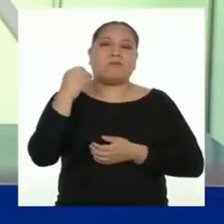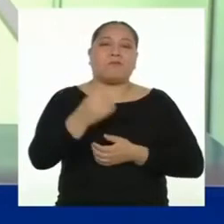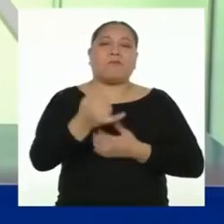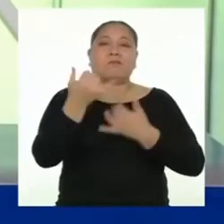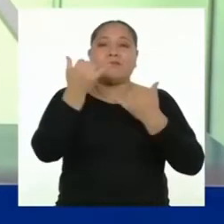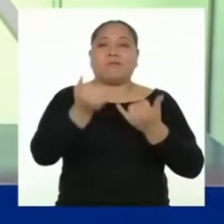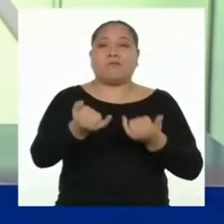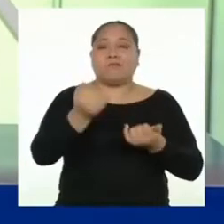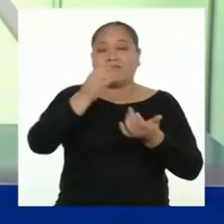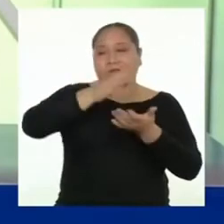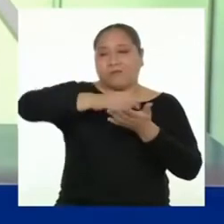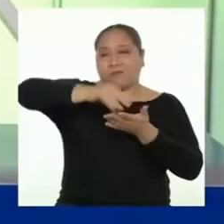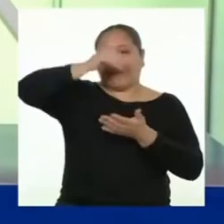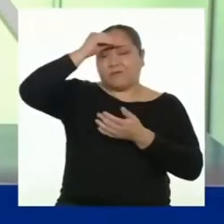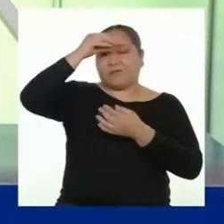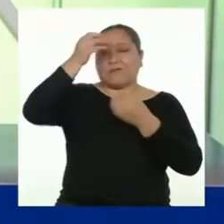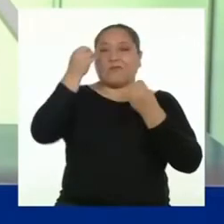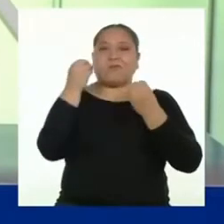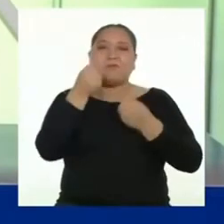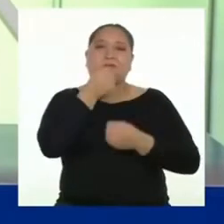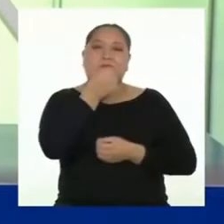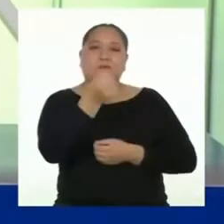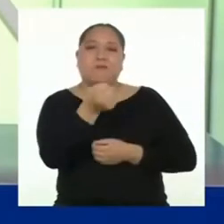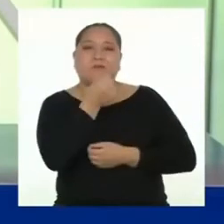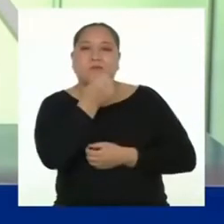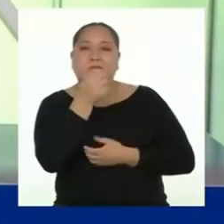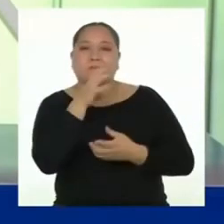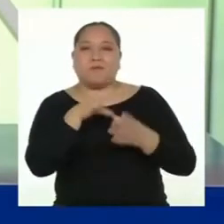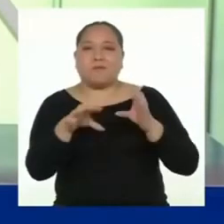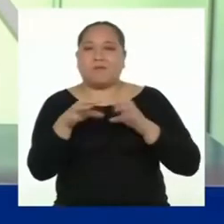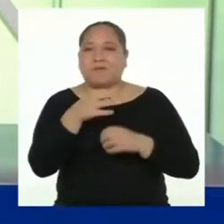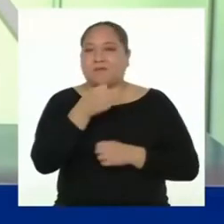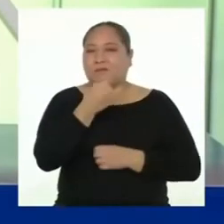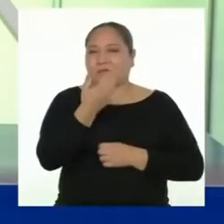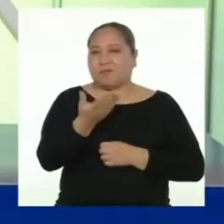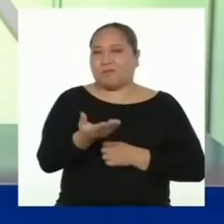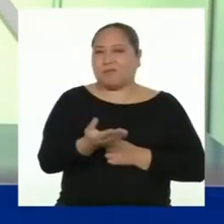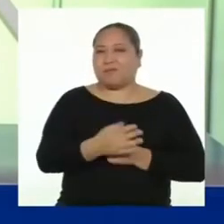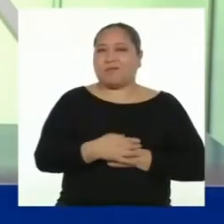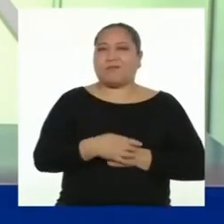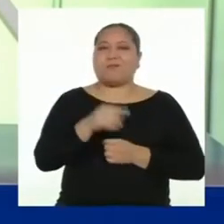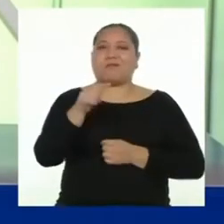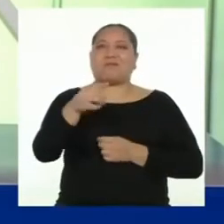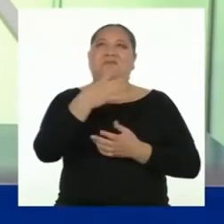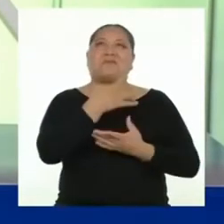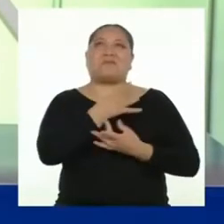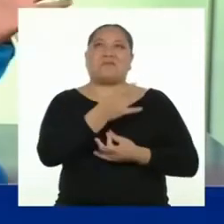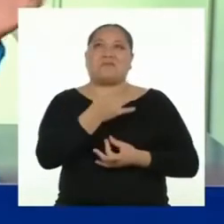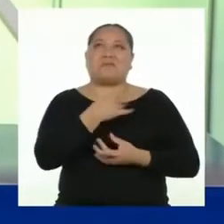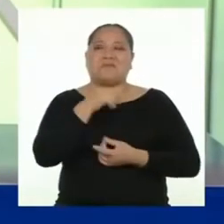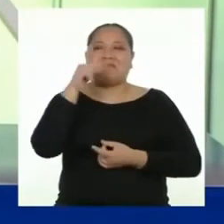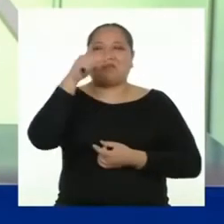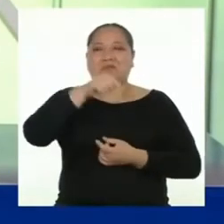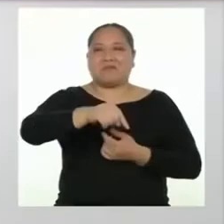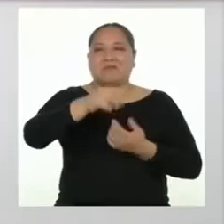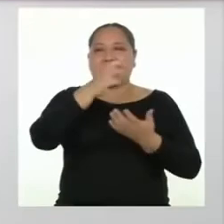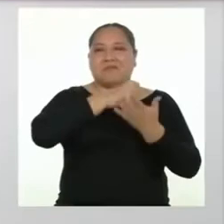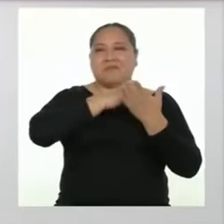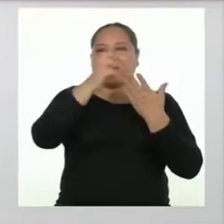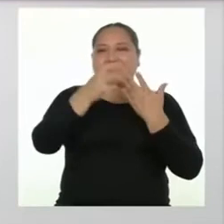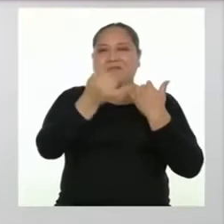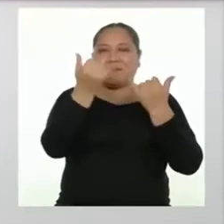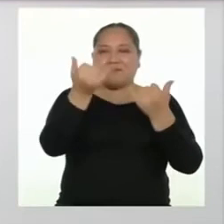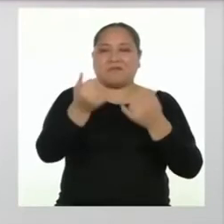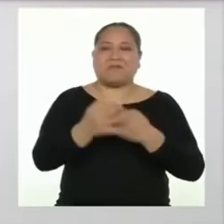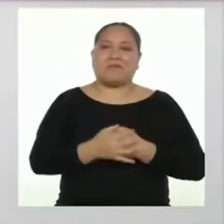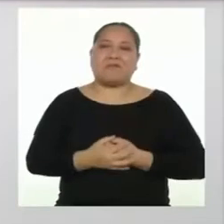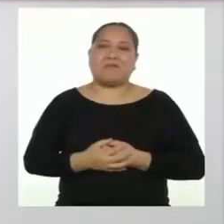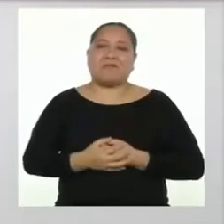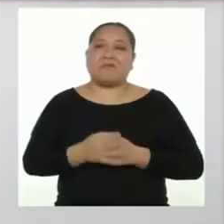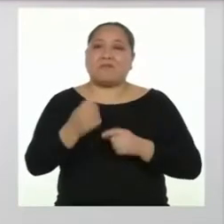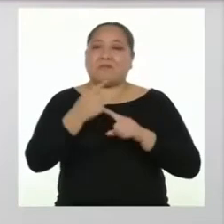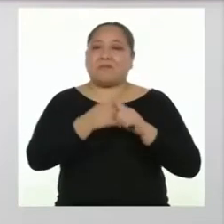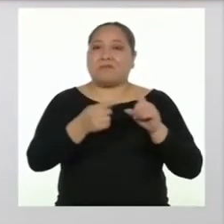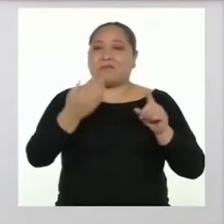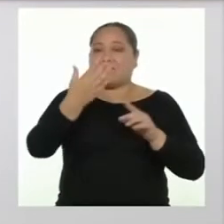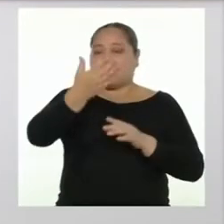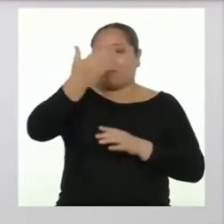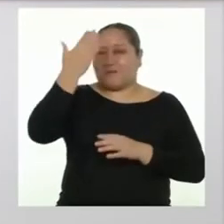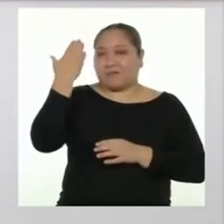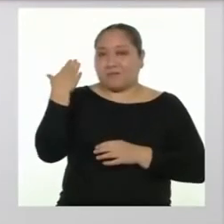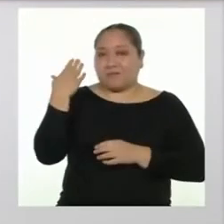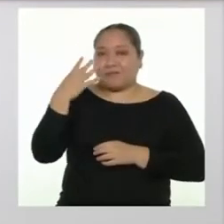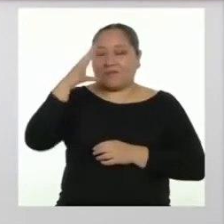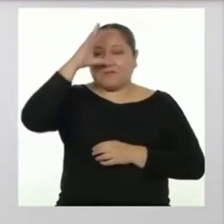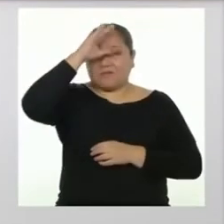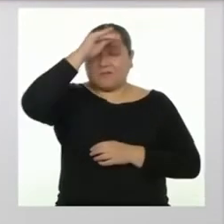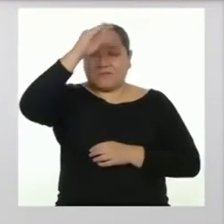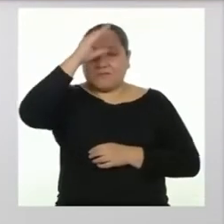hoy aprenderemos cómo realizar una entrevista y realizaremos una. Está muy interesante el programa de hoy. Pero antes de